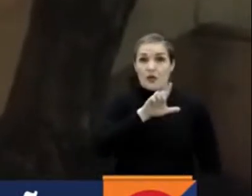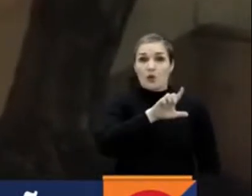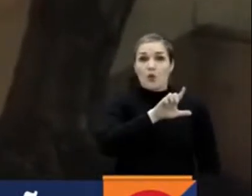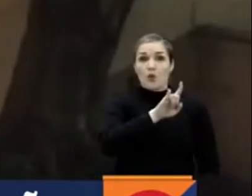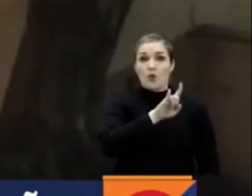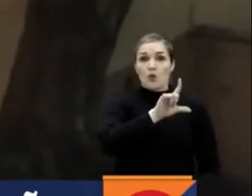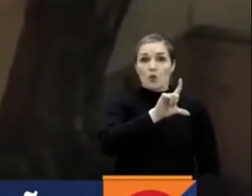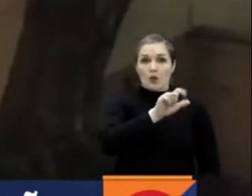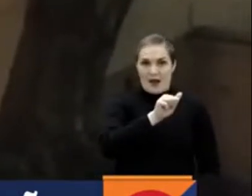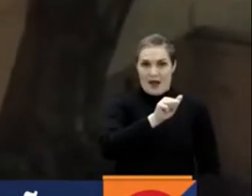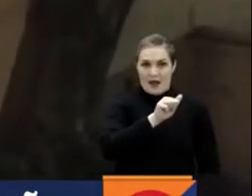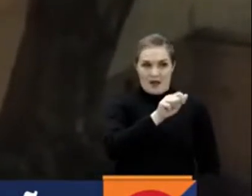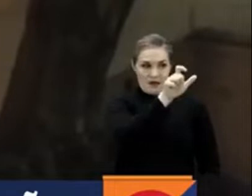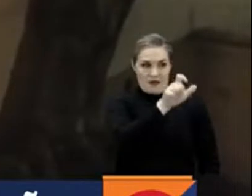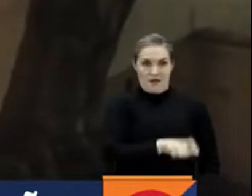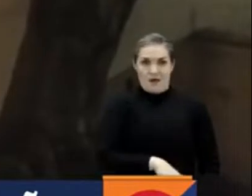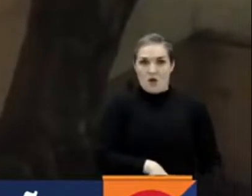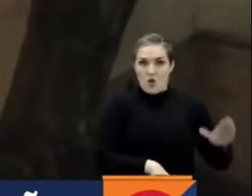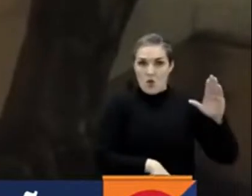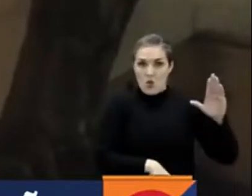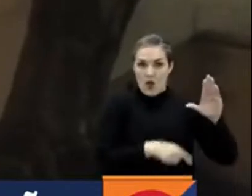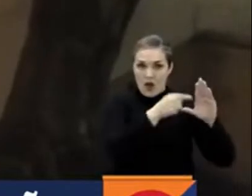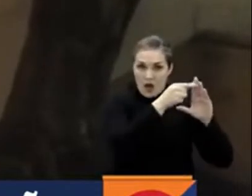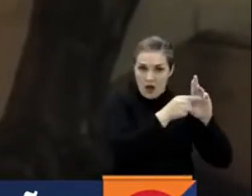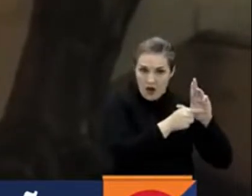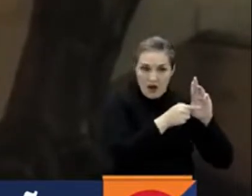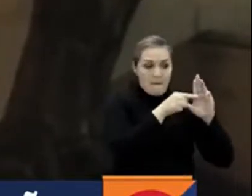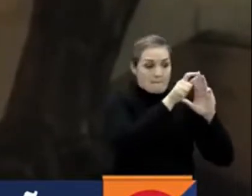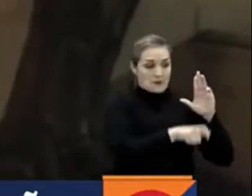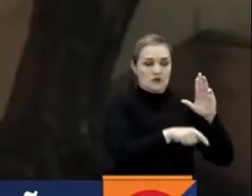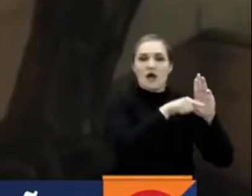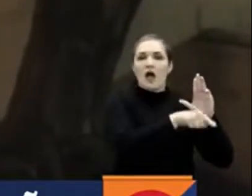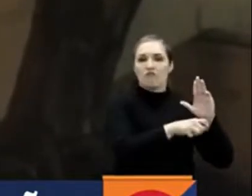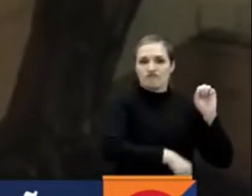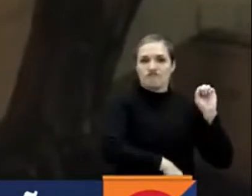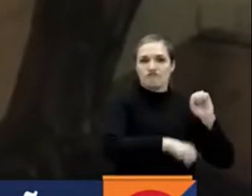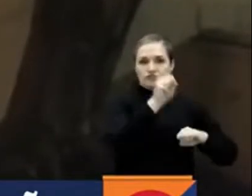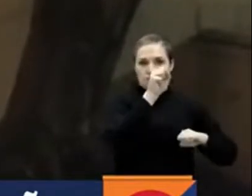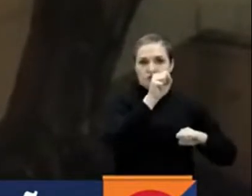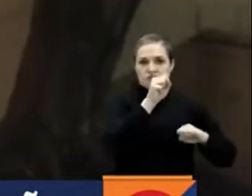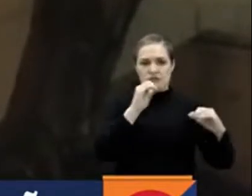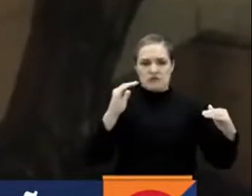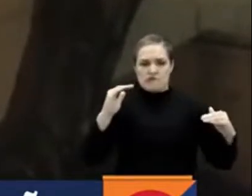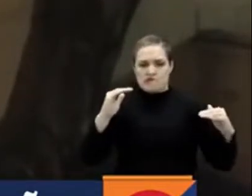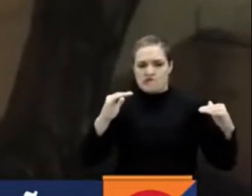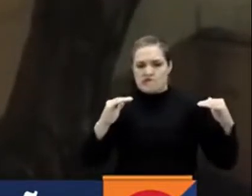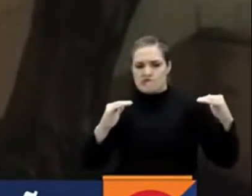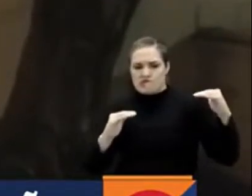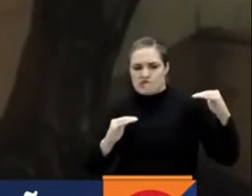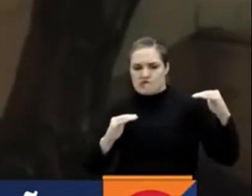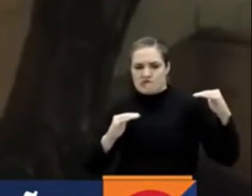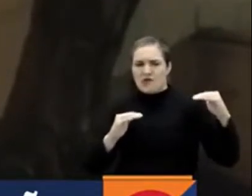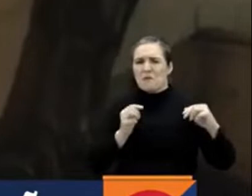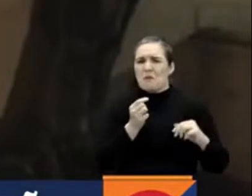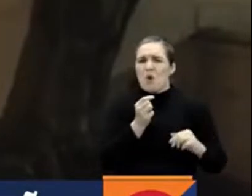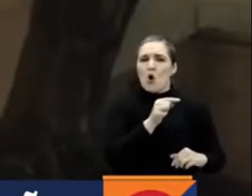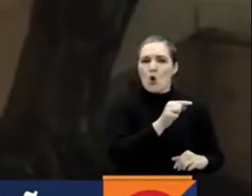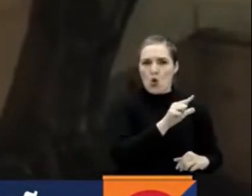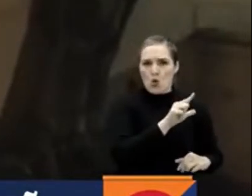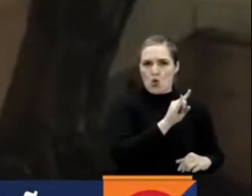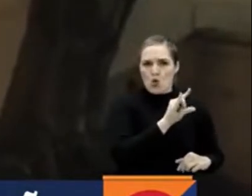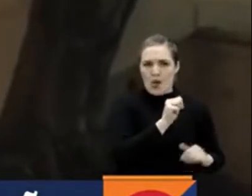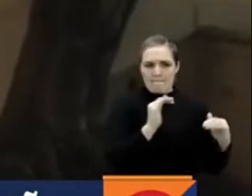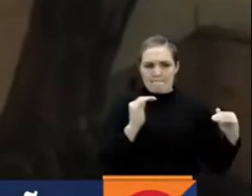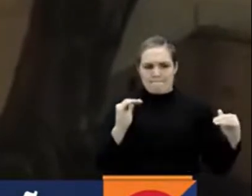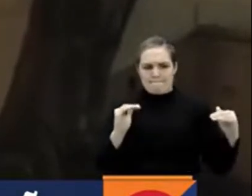adelante con 46% de los votos y le lleva una pequeña ventaja